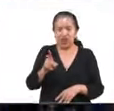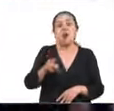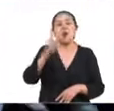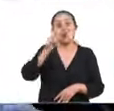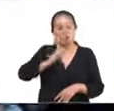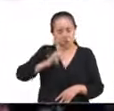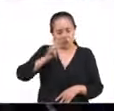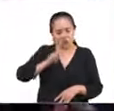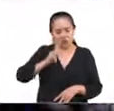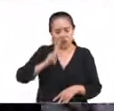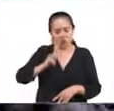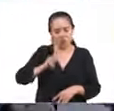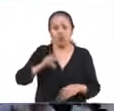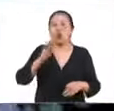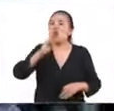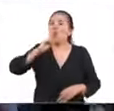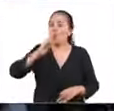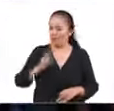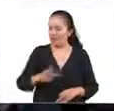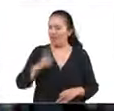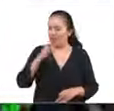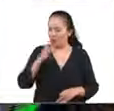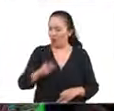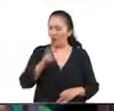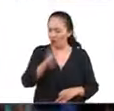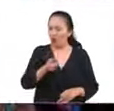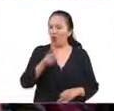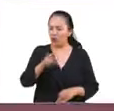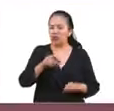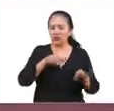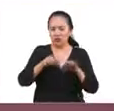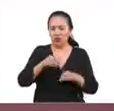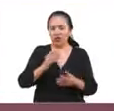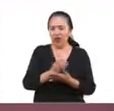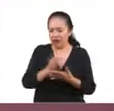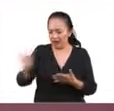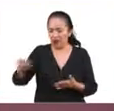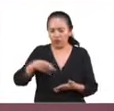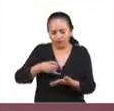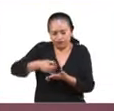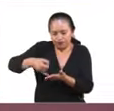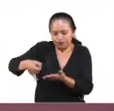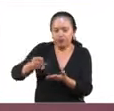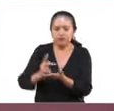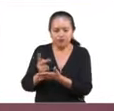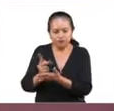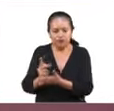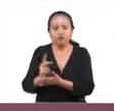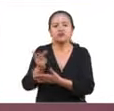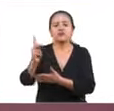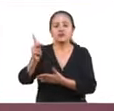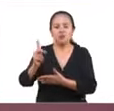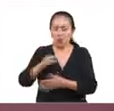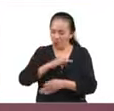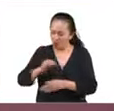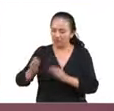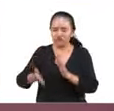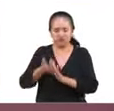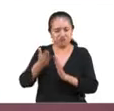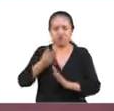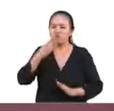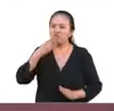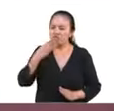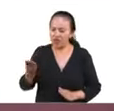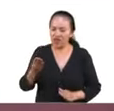el mejor camino y la mejor certeza de que trabajando el campo es la mejor forma de construir bienestar